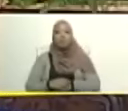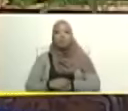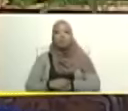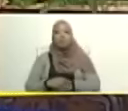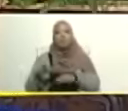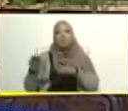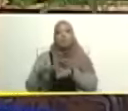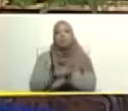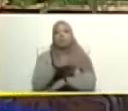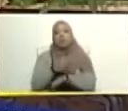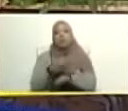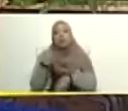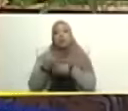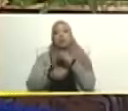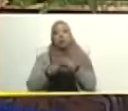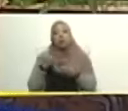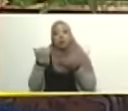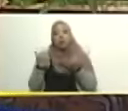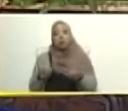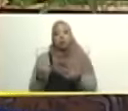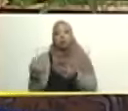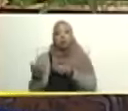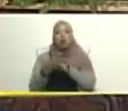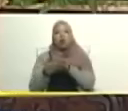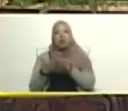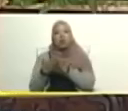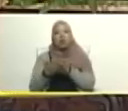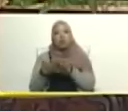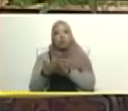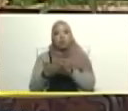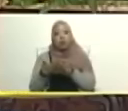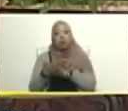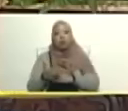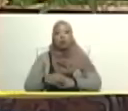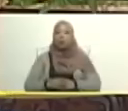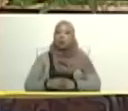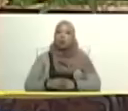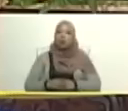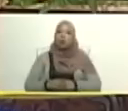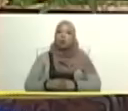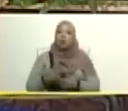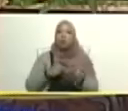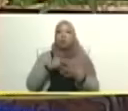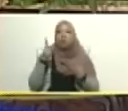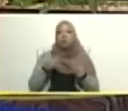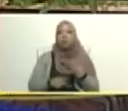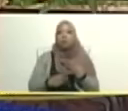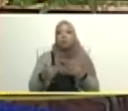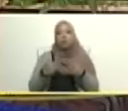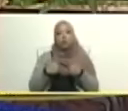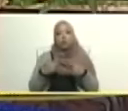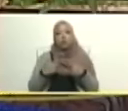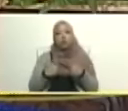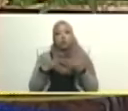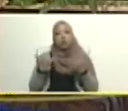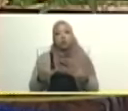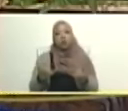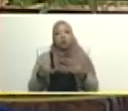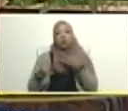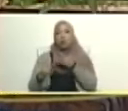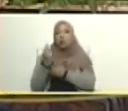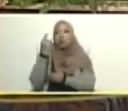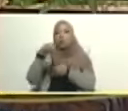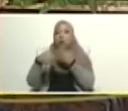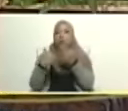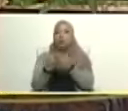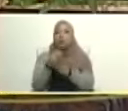primas para hacer más barata la gasolina colombiana y materias primas para sustentar aún la transición hacia